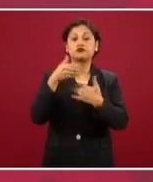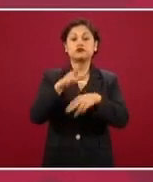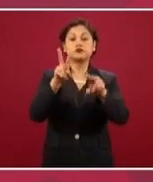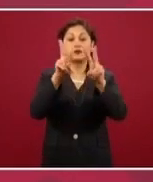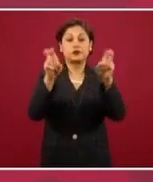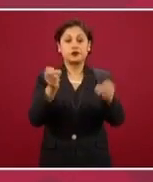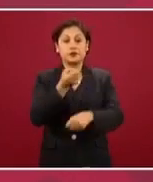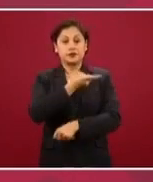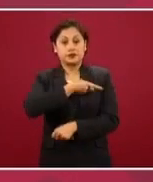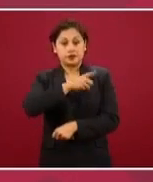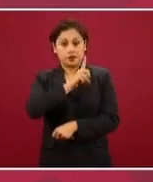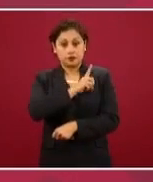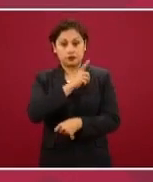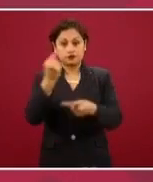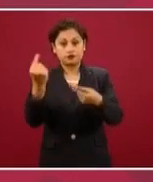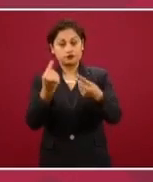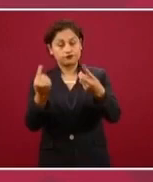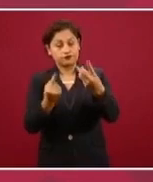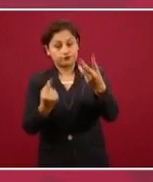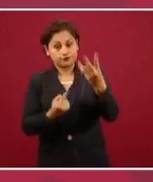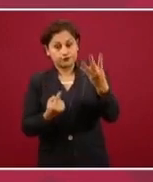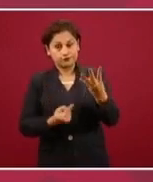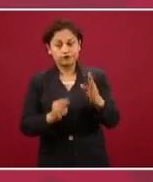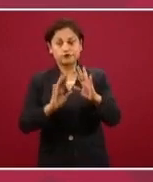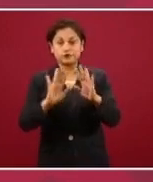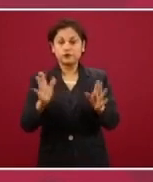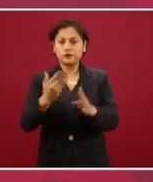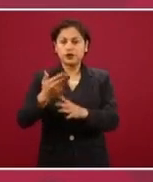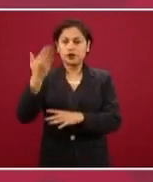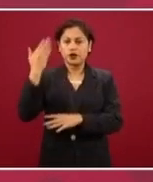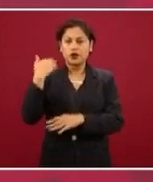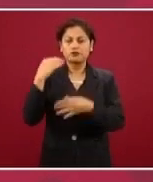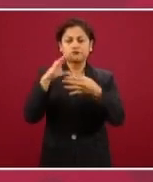Como se ha estado hablando del coronavirus,